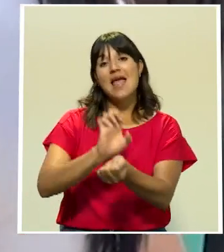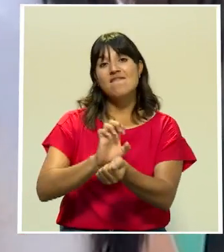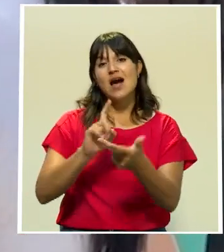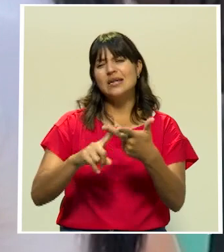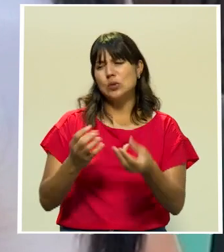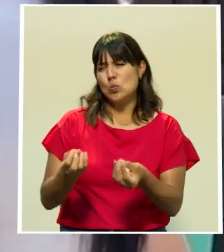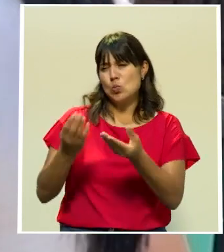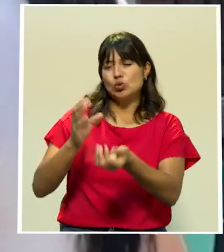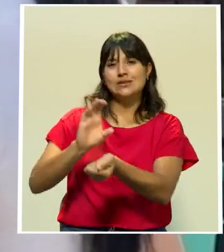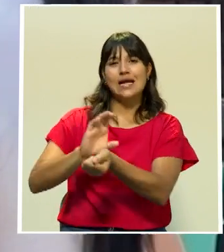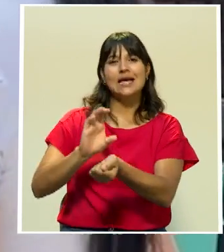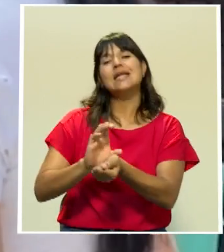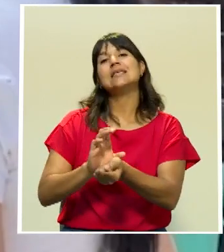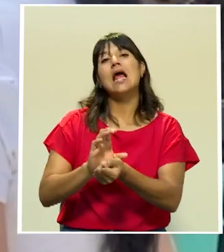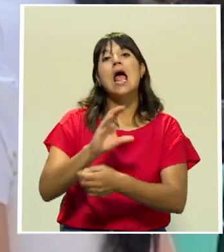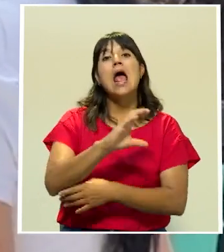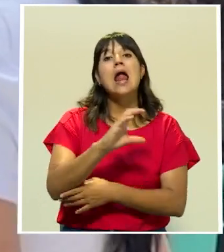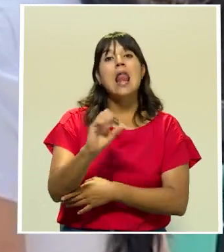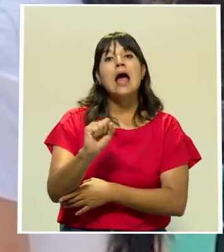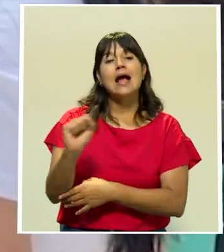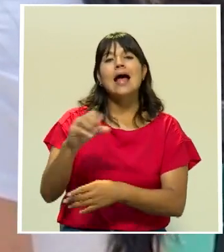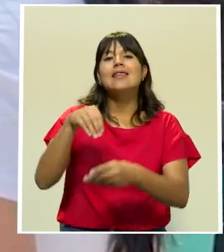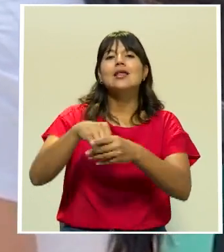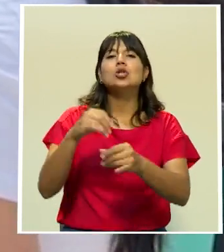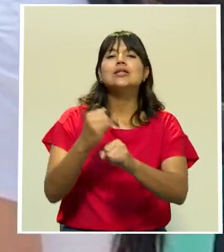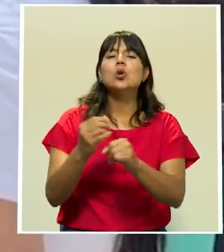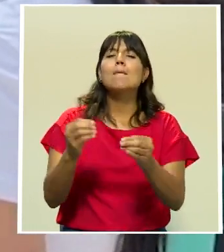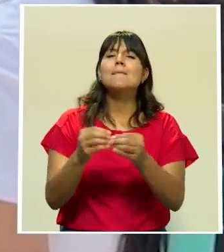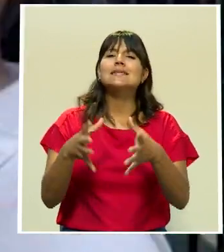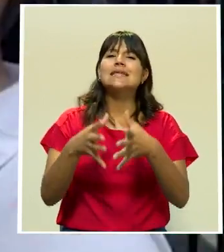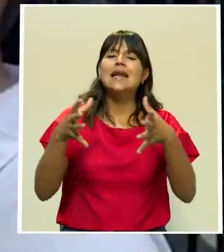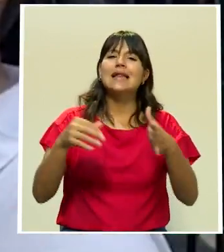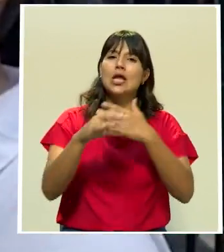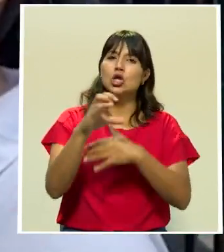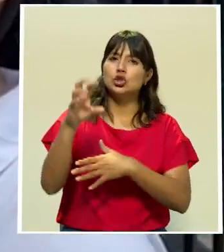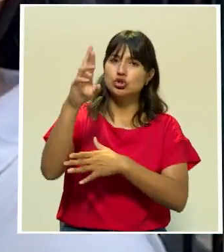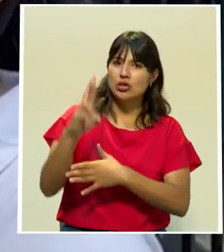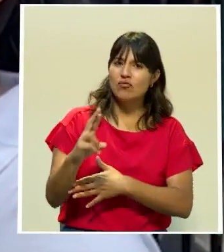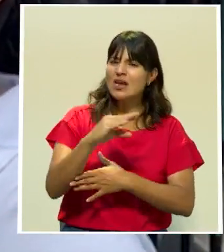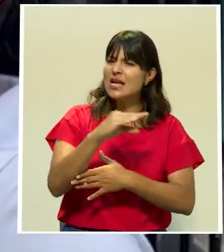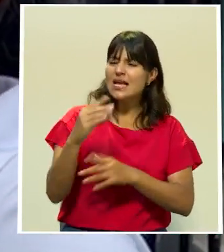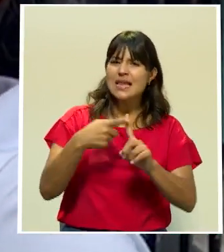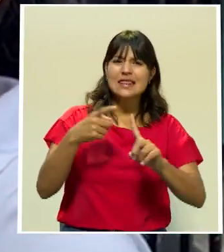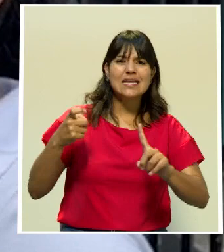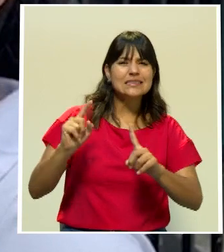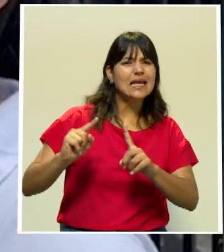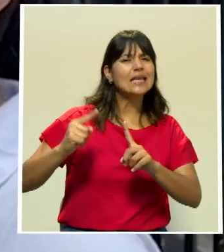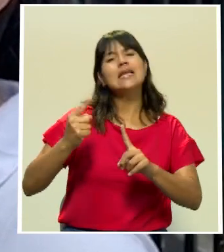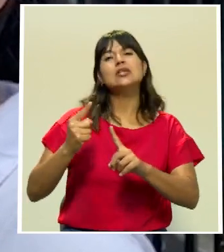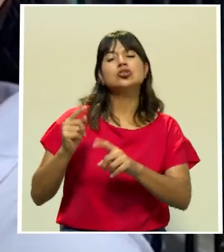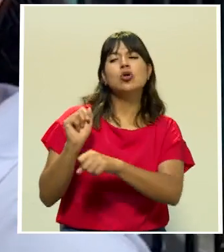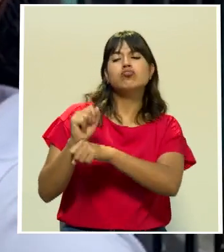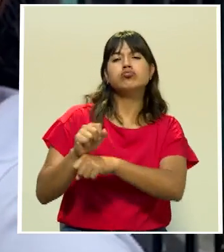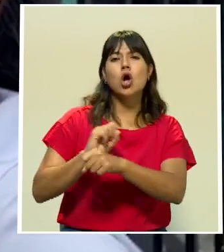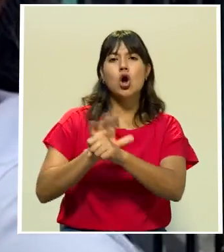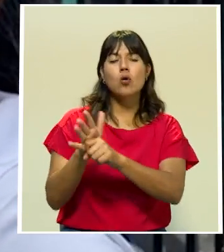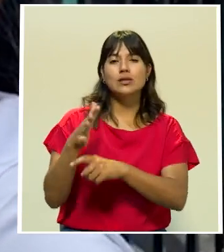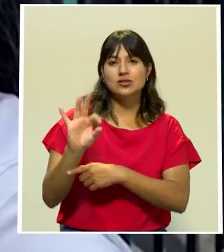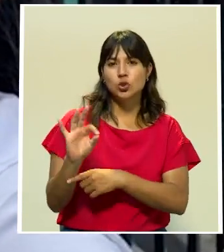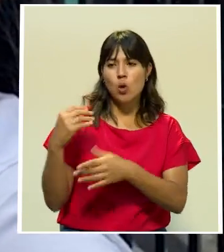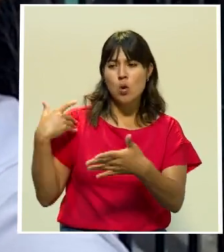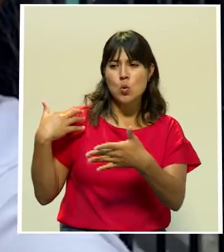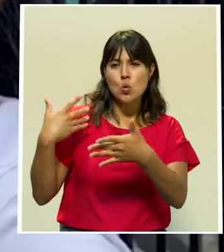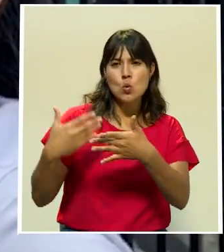hospitales, la Caja está entre las instituciones más grandes del país y la que ha estado en la primera línea de batalla contra la COVID-19. Durante estos meses